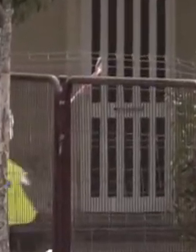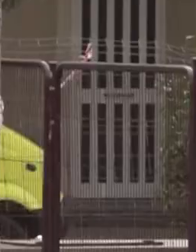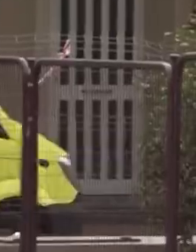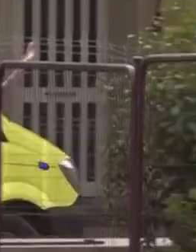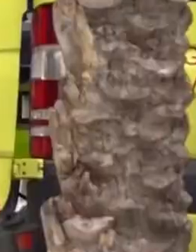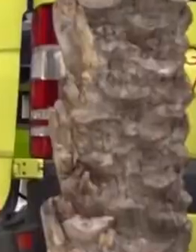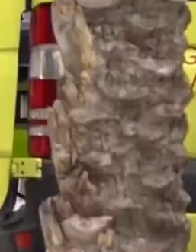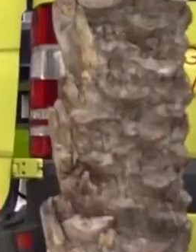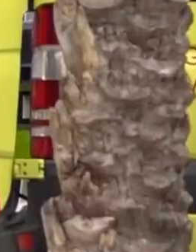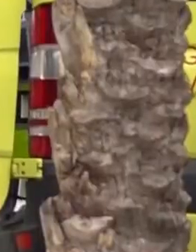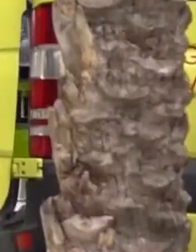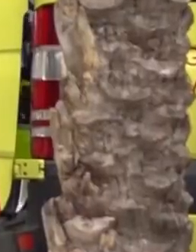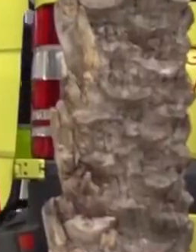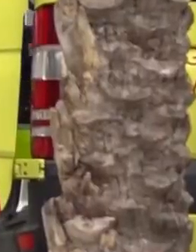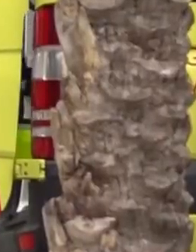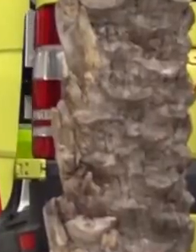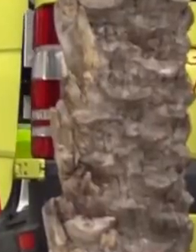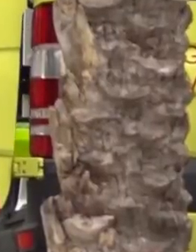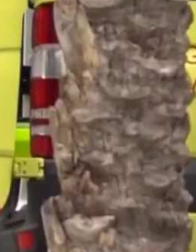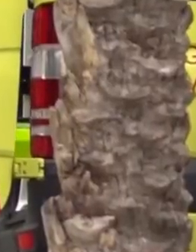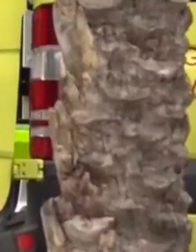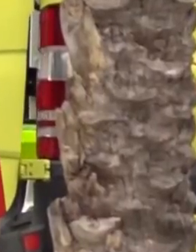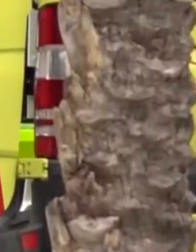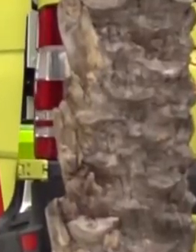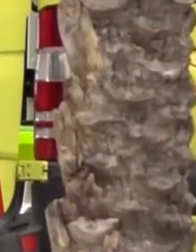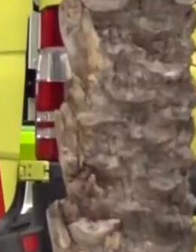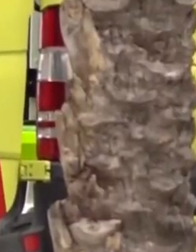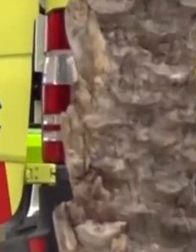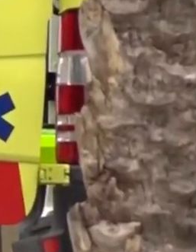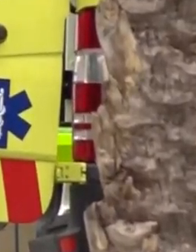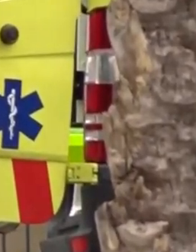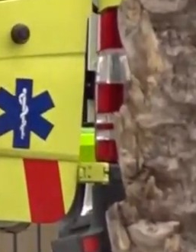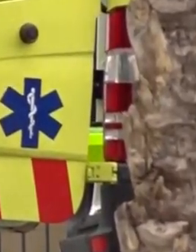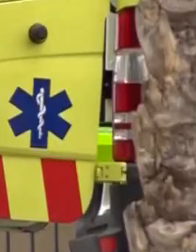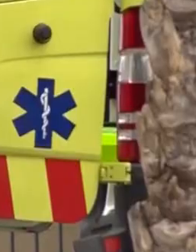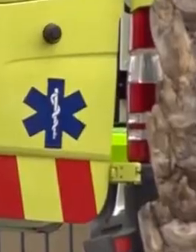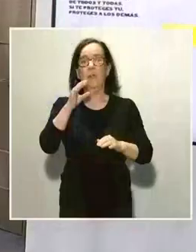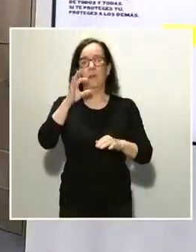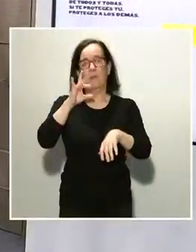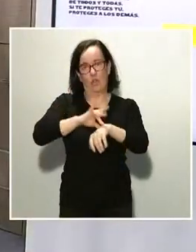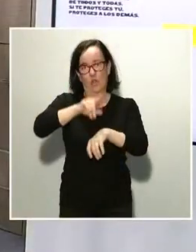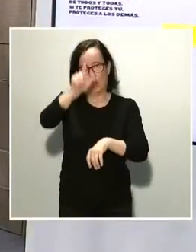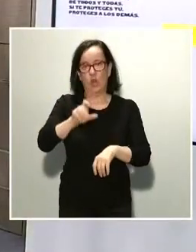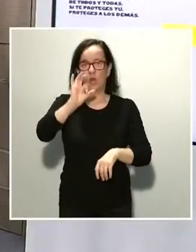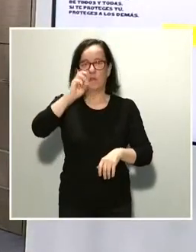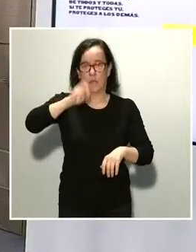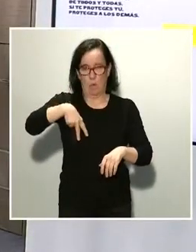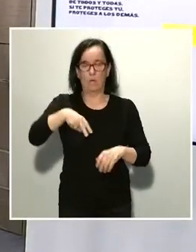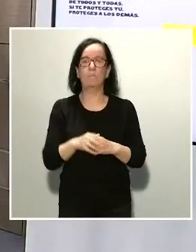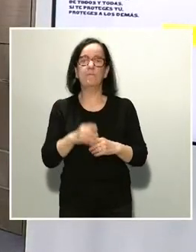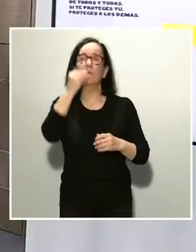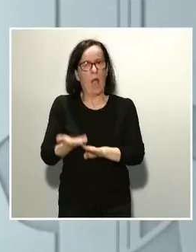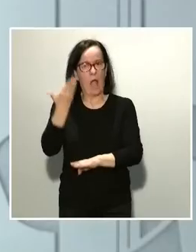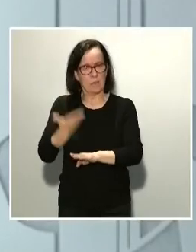se han dado de alta 450 pacientes más que ayer lo que hace más de 2500 recuperados pero hay otro dato